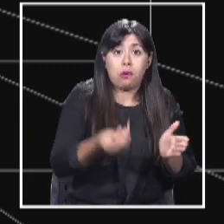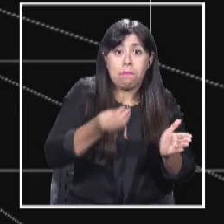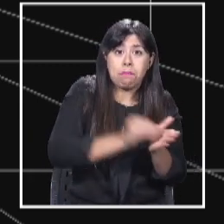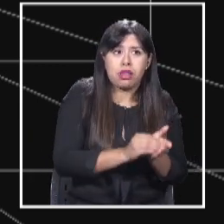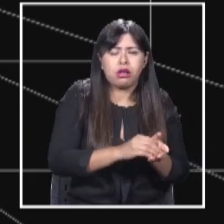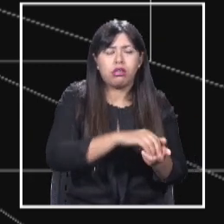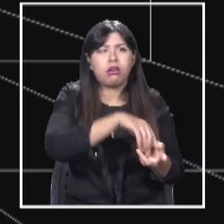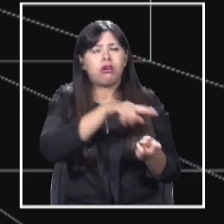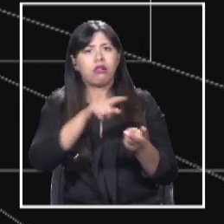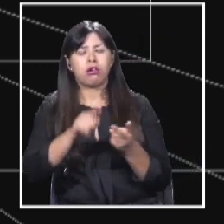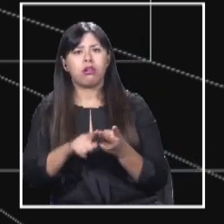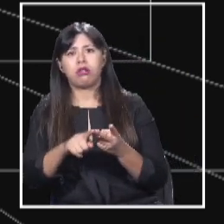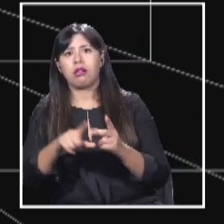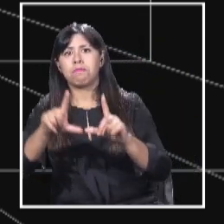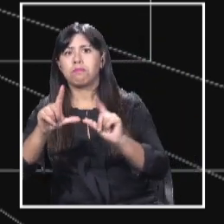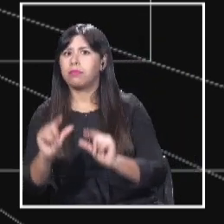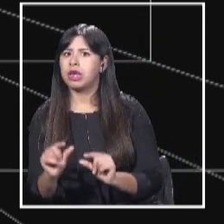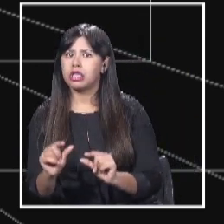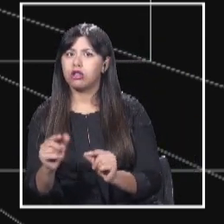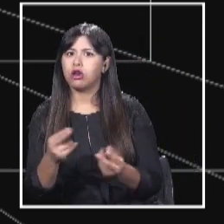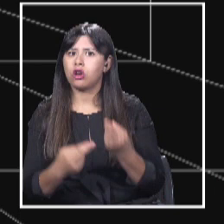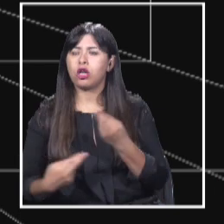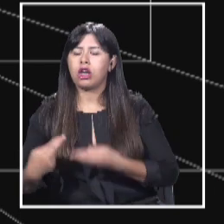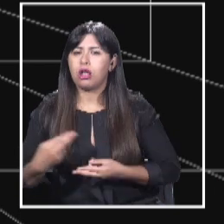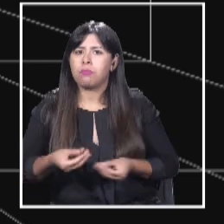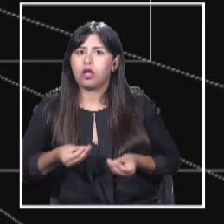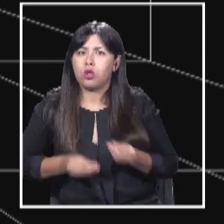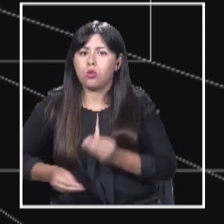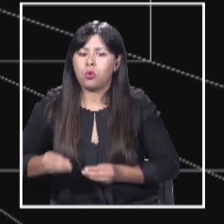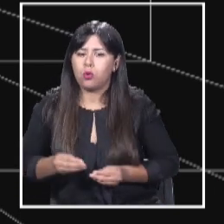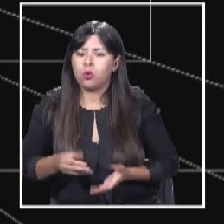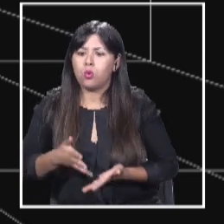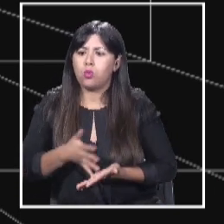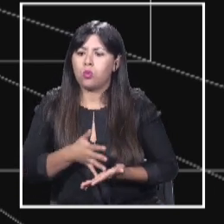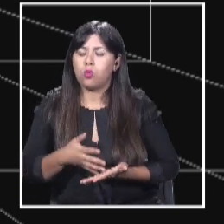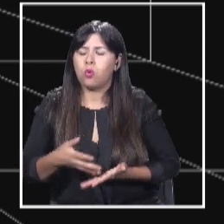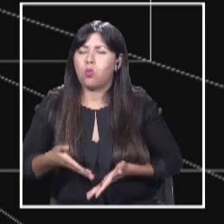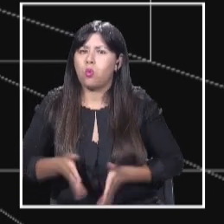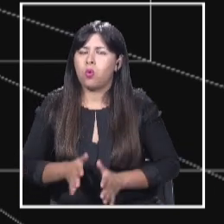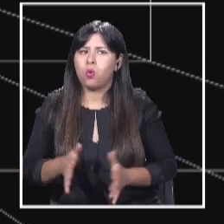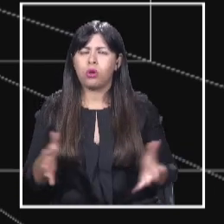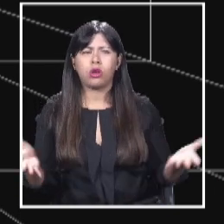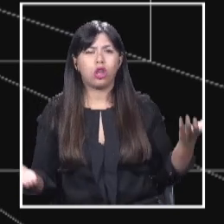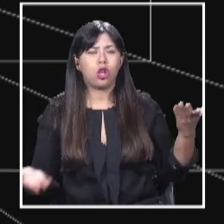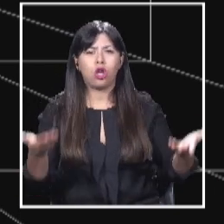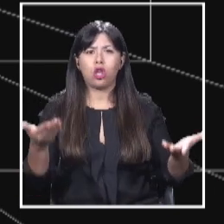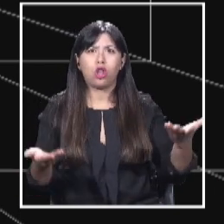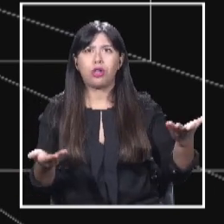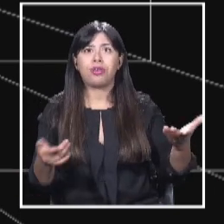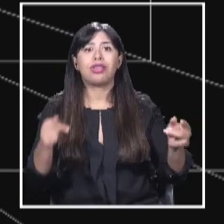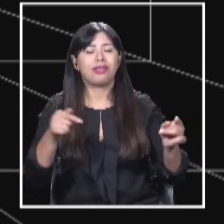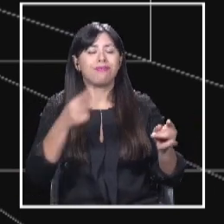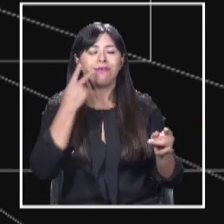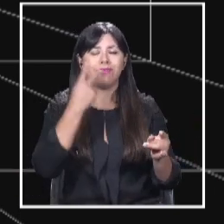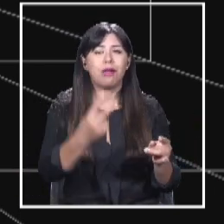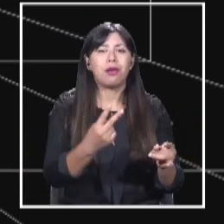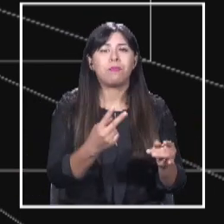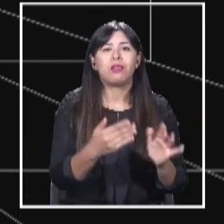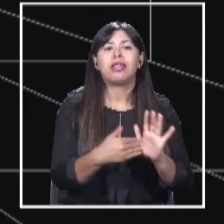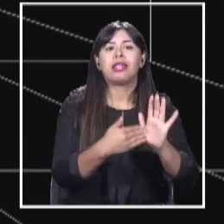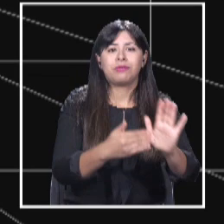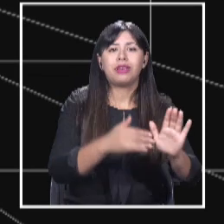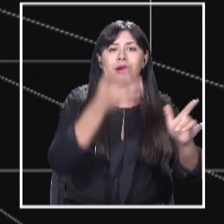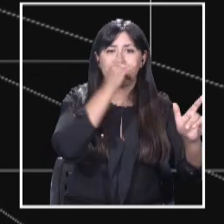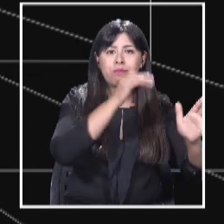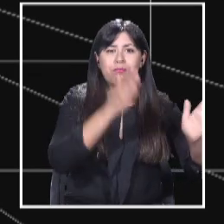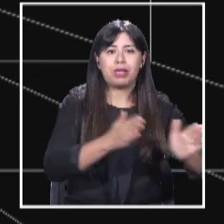somos vulnerables y además en los que no nos reproducimos? Y estos son los periodos y vamos a pasear brevemente por ellos.